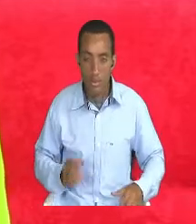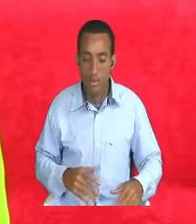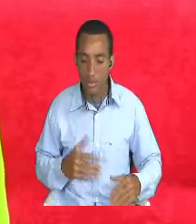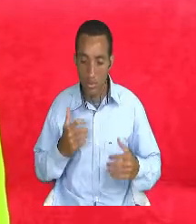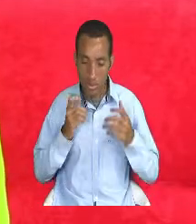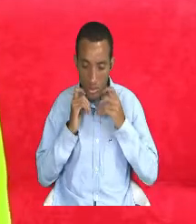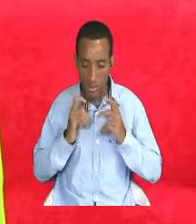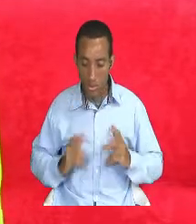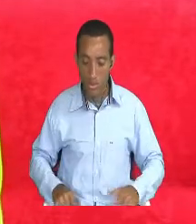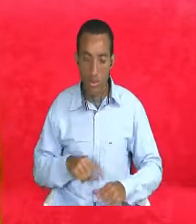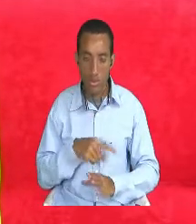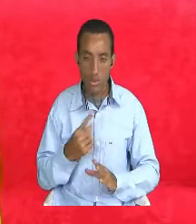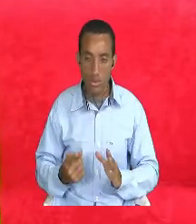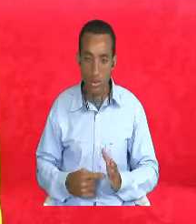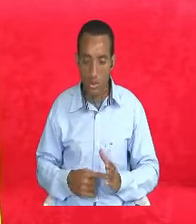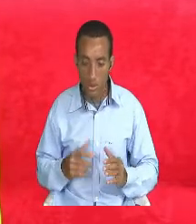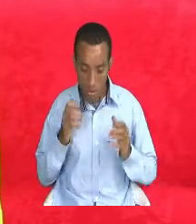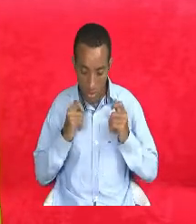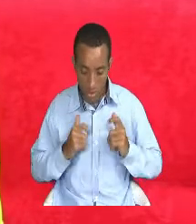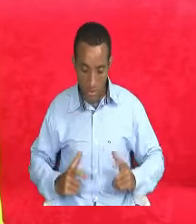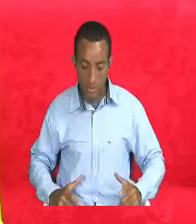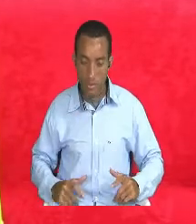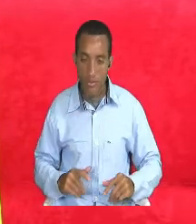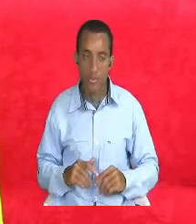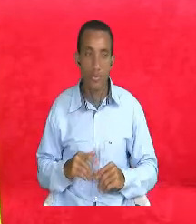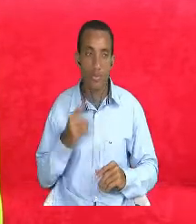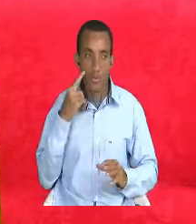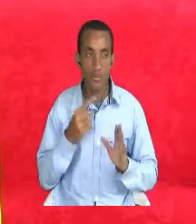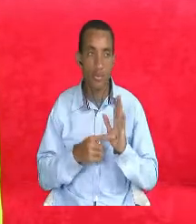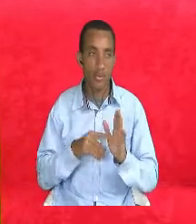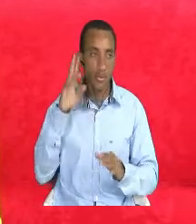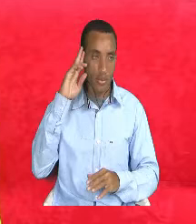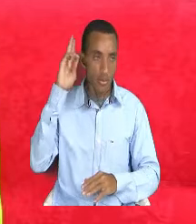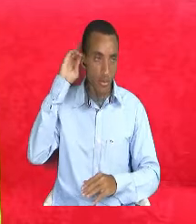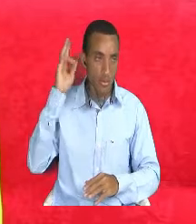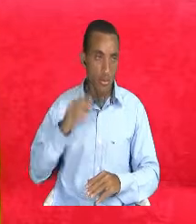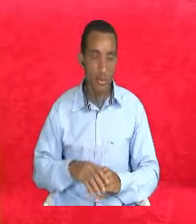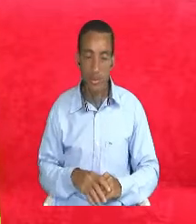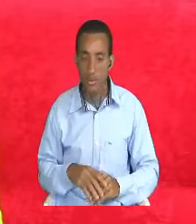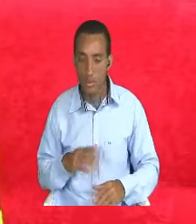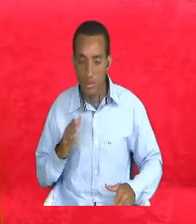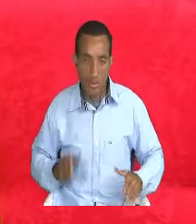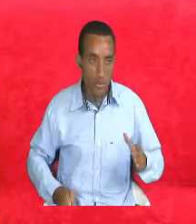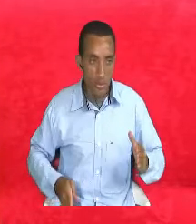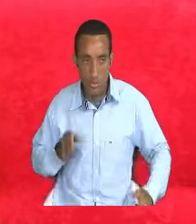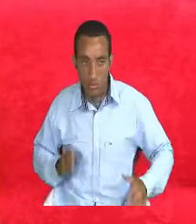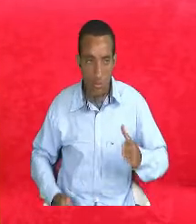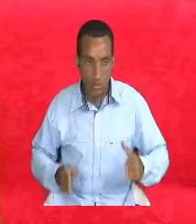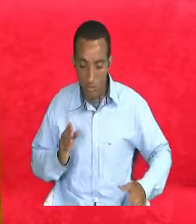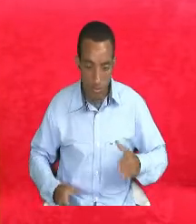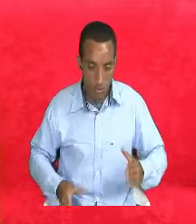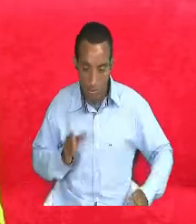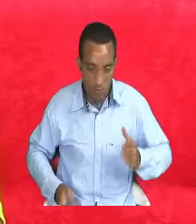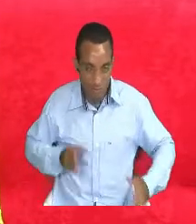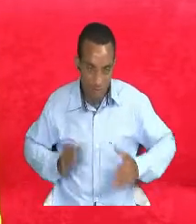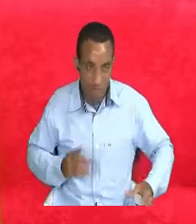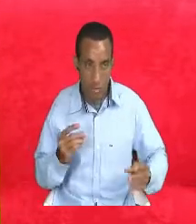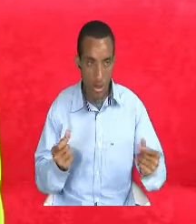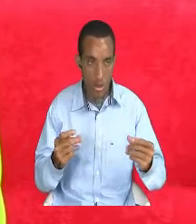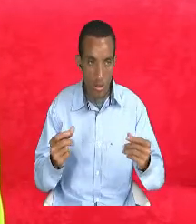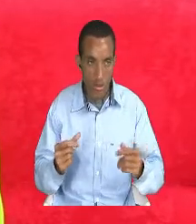es la máxima manifestación deportiva que tiene un futbolista de ser un atleta, es tener la velocidad, tener